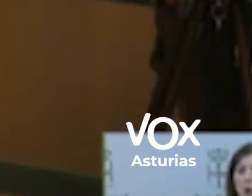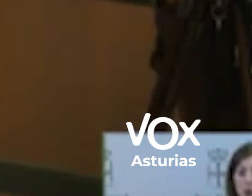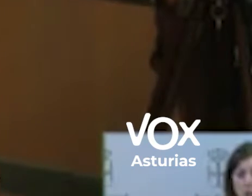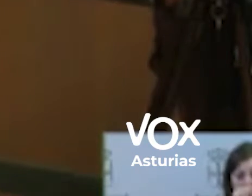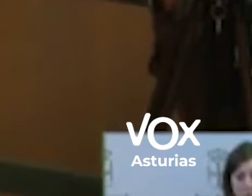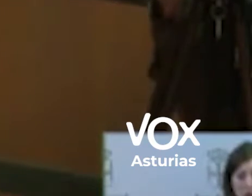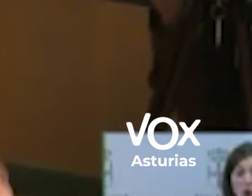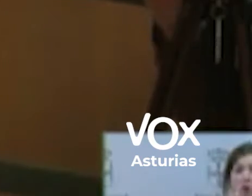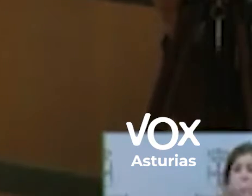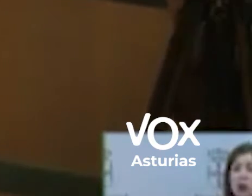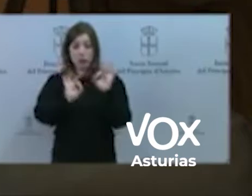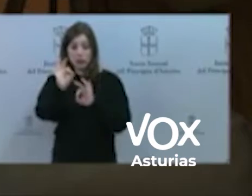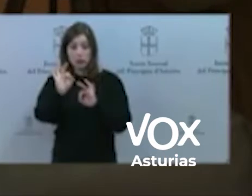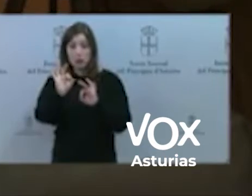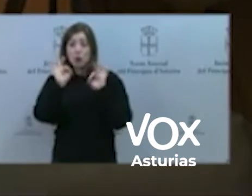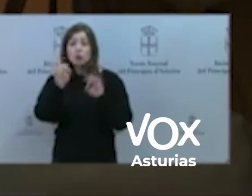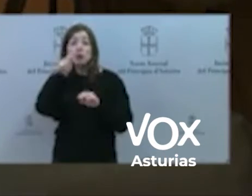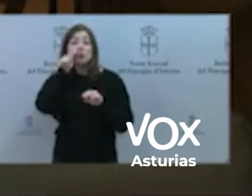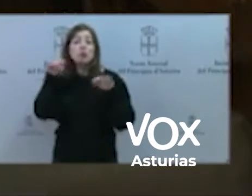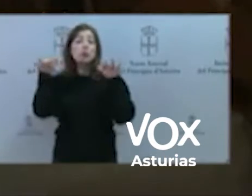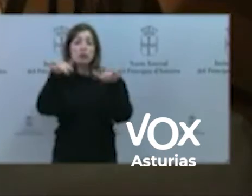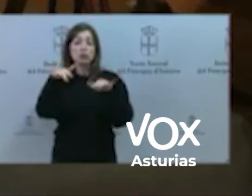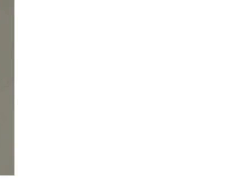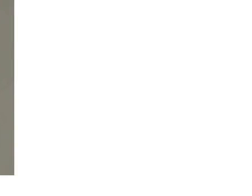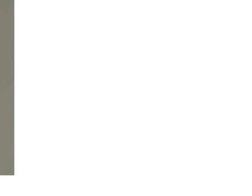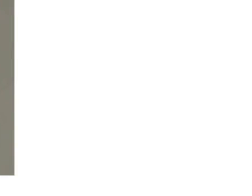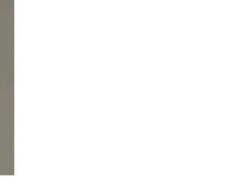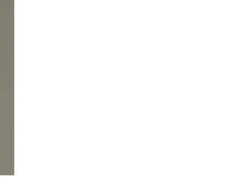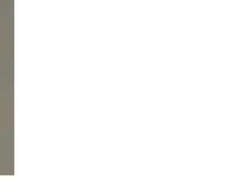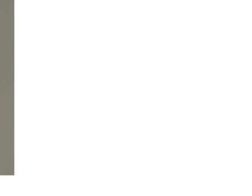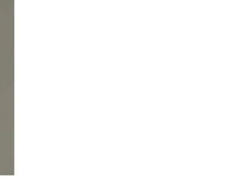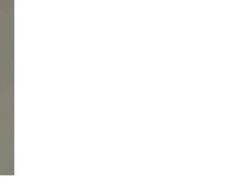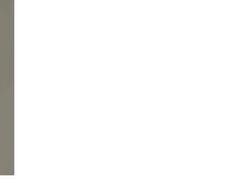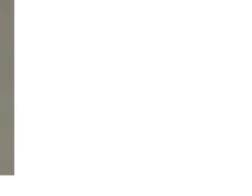de interiores en toda España, la única, segunda Semana Santa a cero.